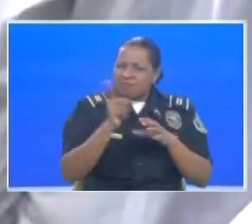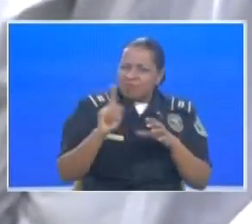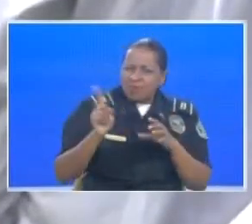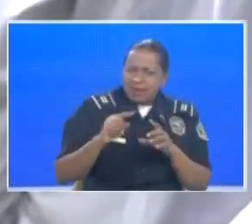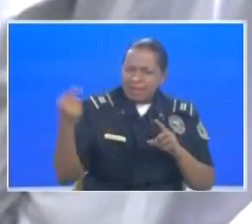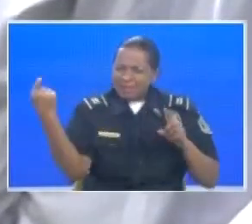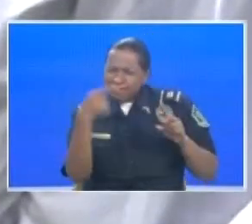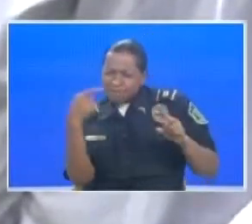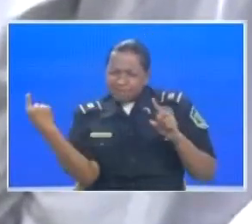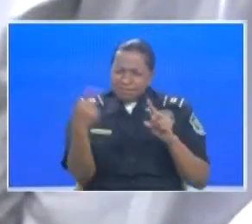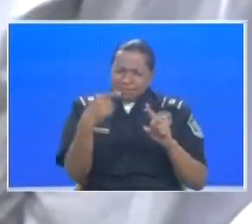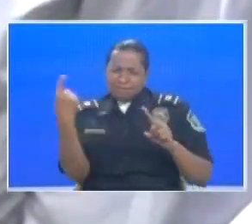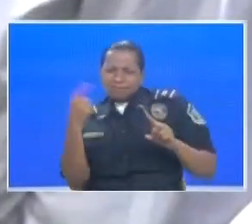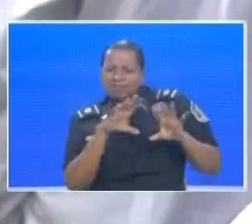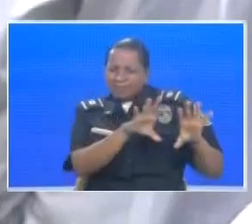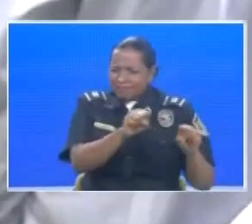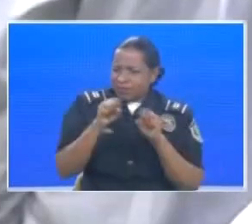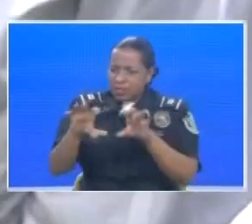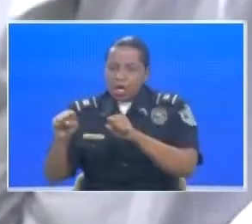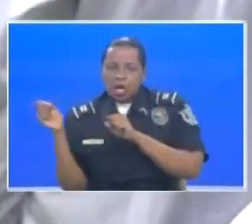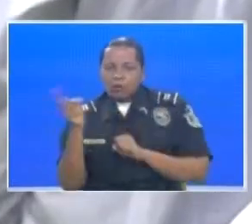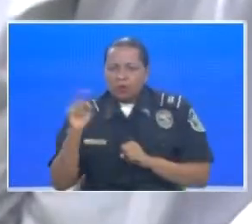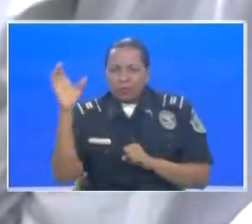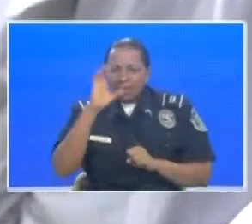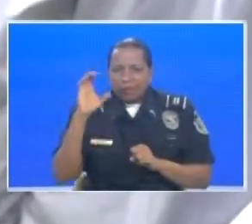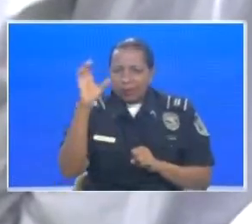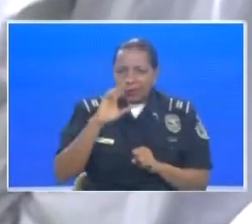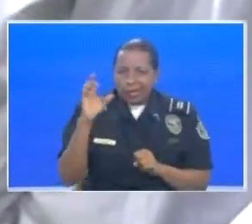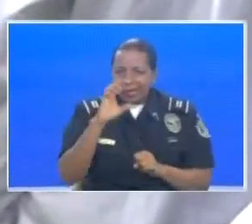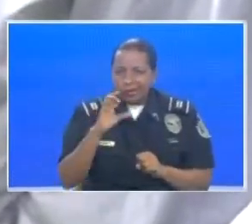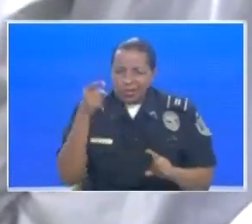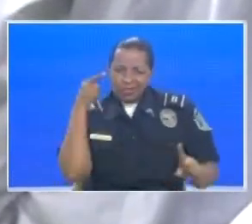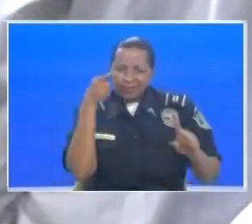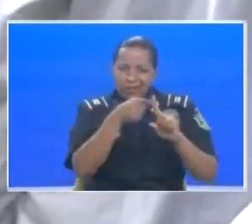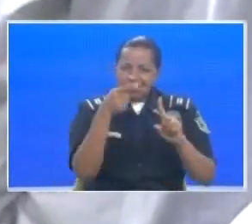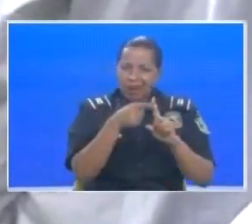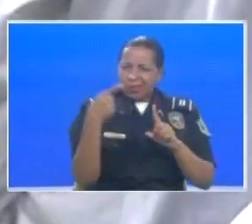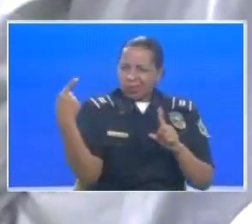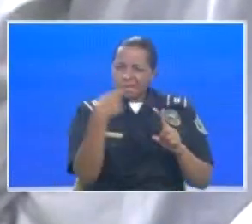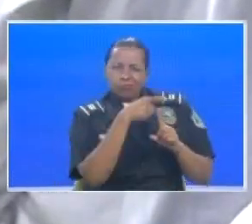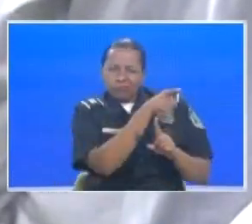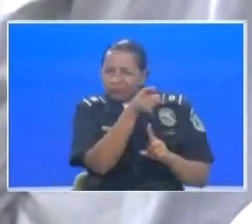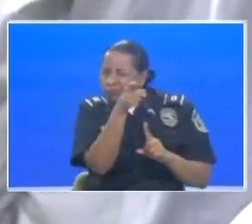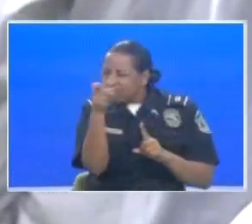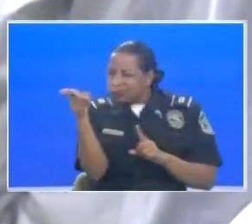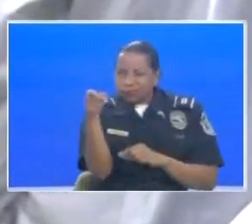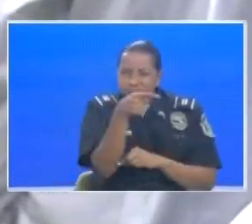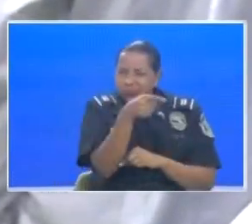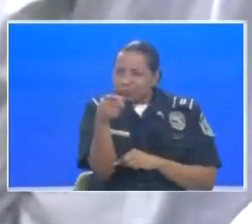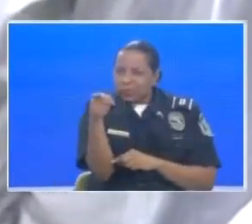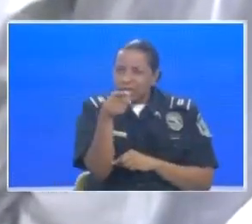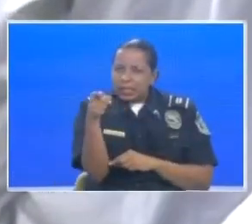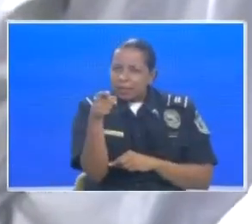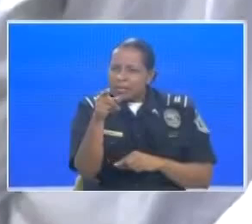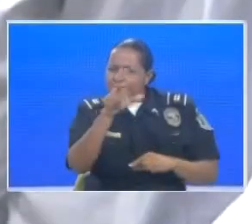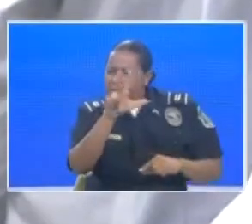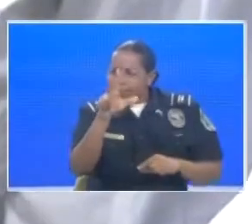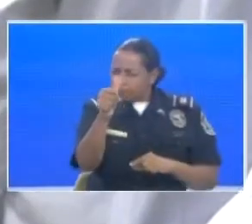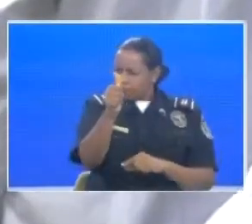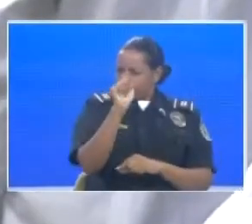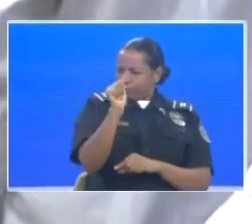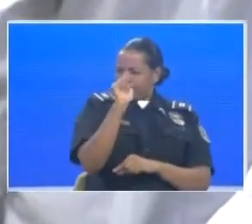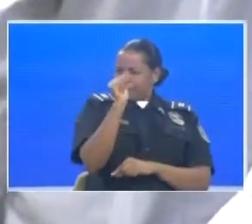provocando, no para estar buscando y señalando con un dedo. Los que señalan con un dedo tienen tres señalándolo